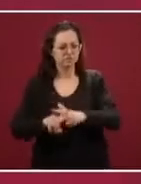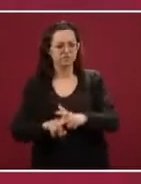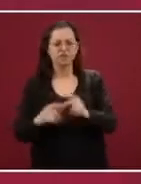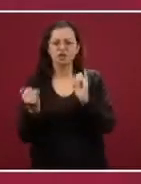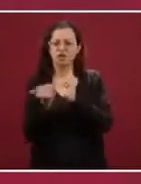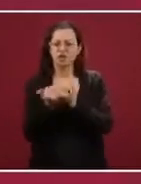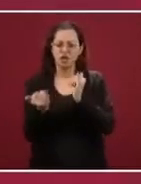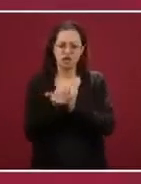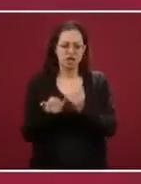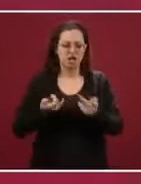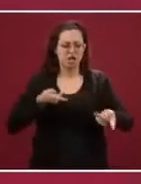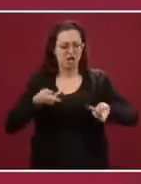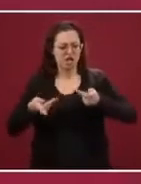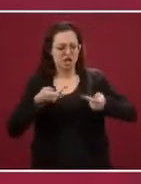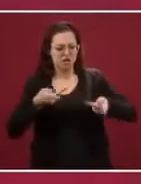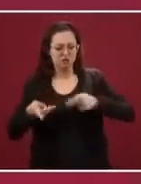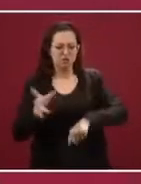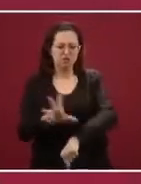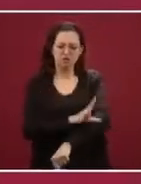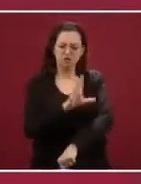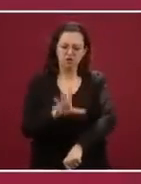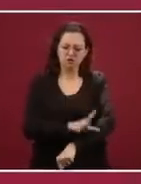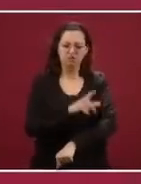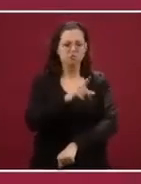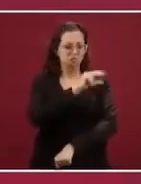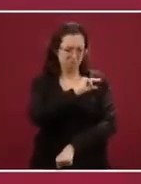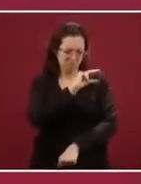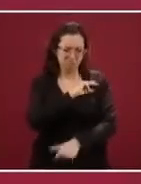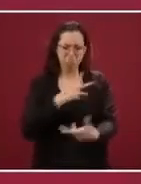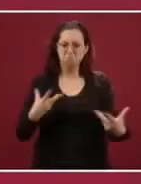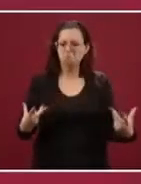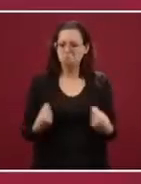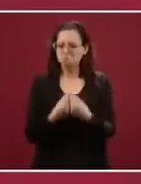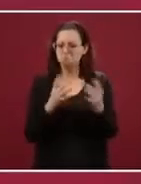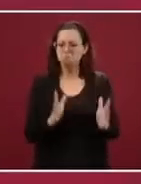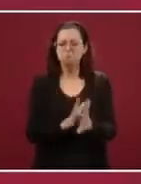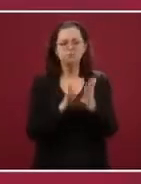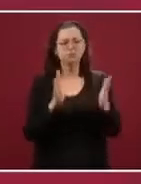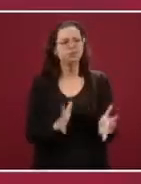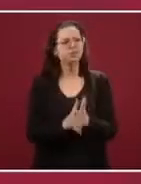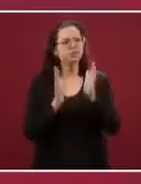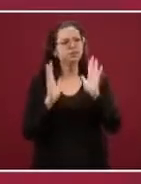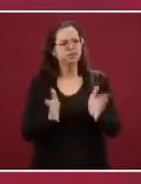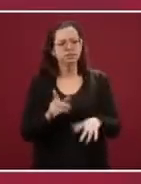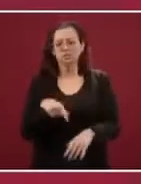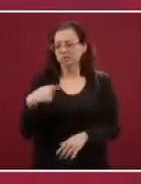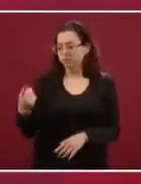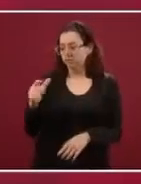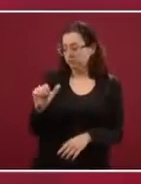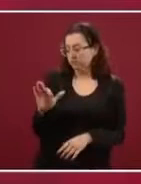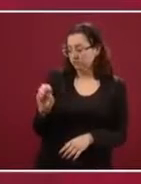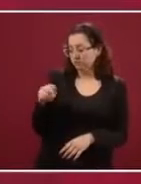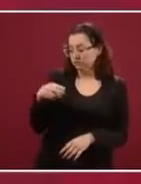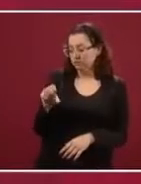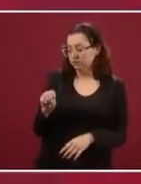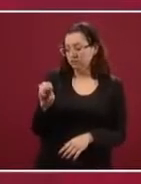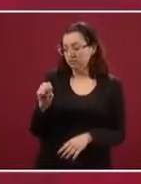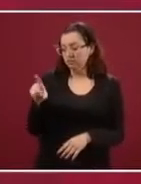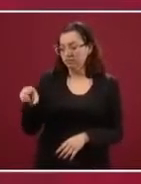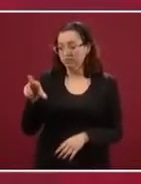plan energético en donde participa el sector privado y Alfonso Romo es el que